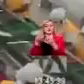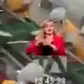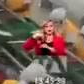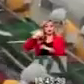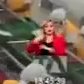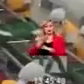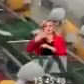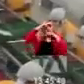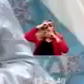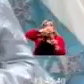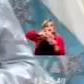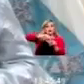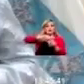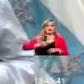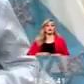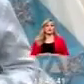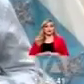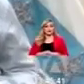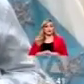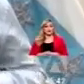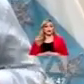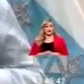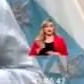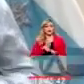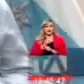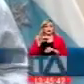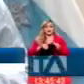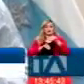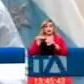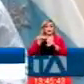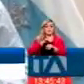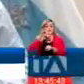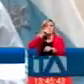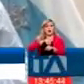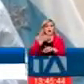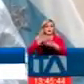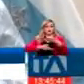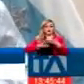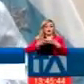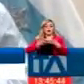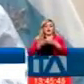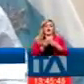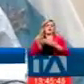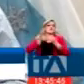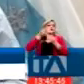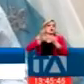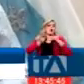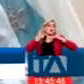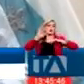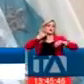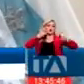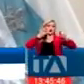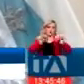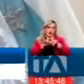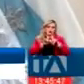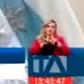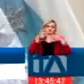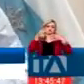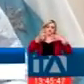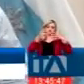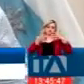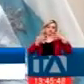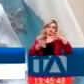hay buenas noticias. Estamos elaborando el memorando final de compromisos establecidos y luego de